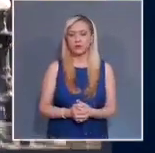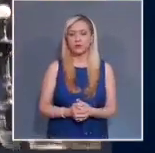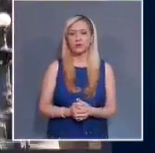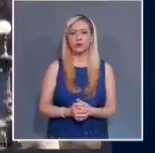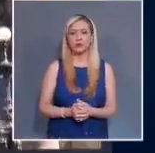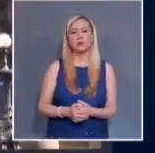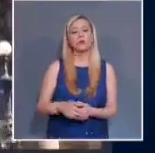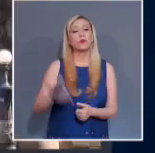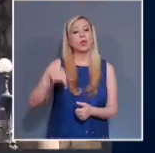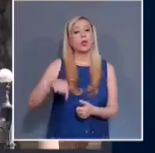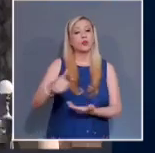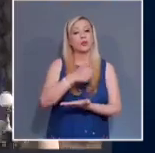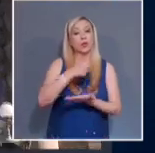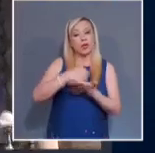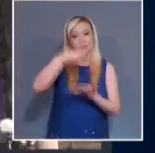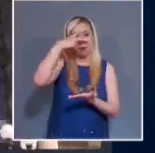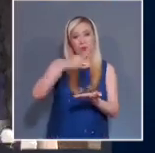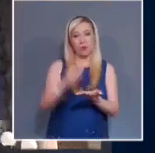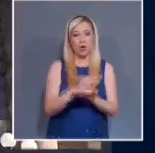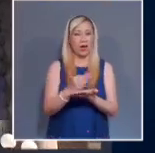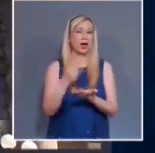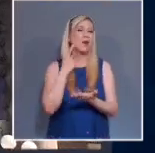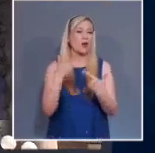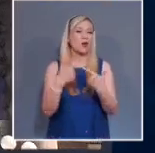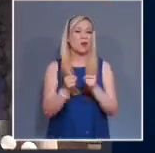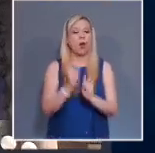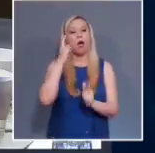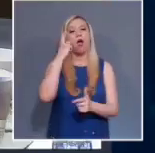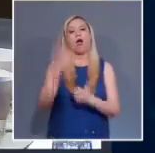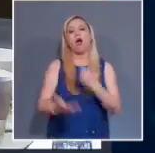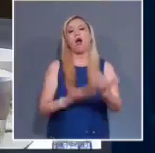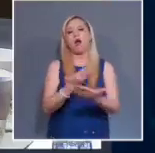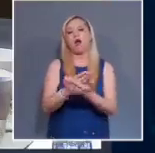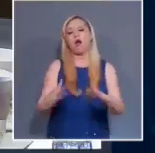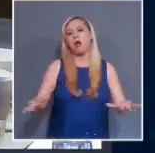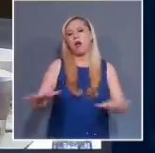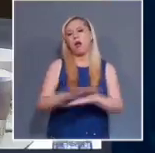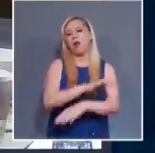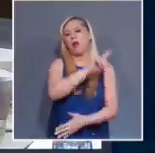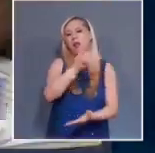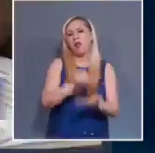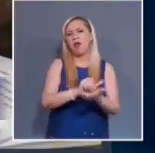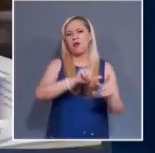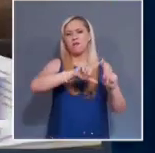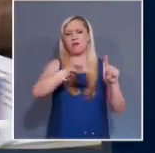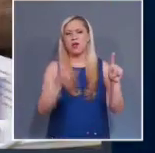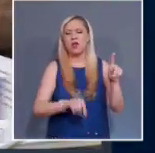país presentó una iniciativa para reformar la Ley Federal del Trabajo, para que se conceda al